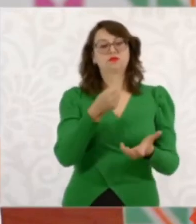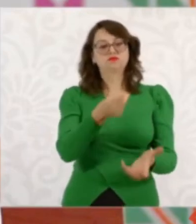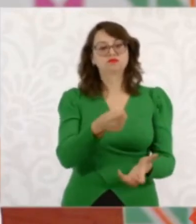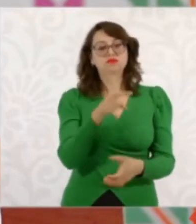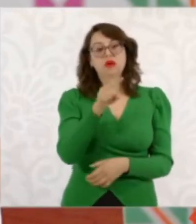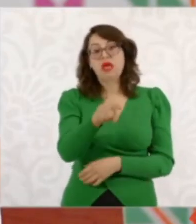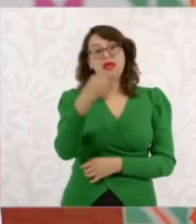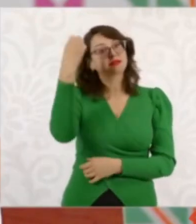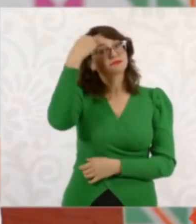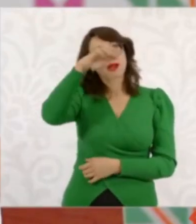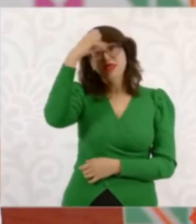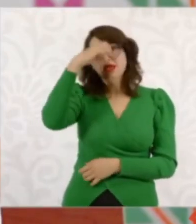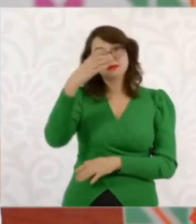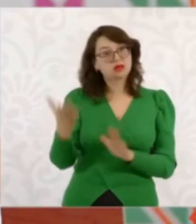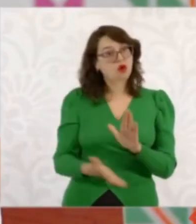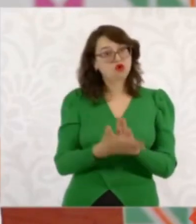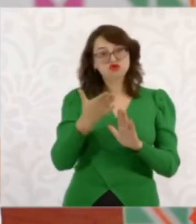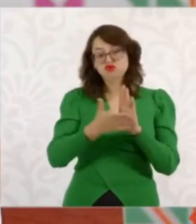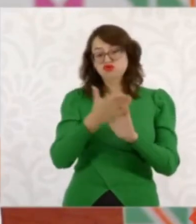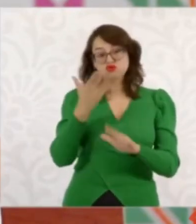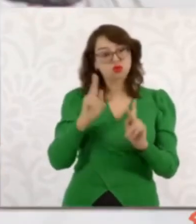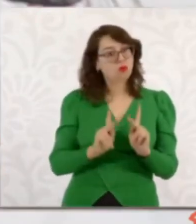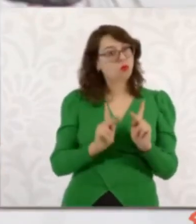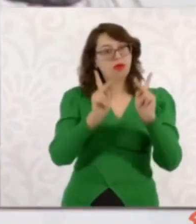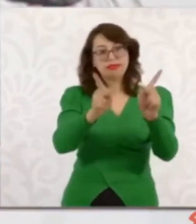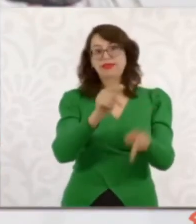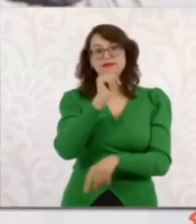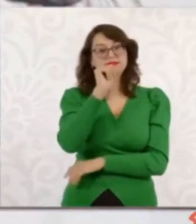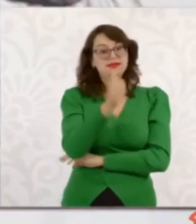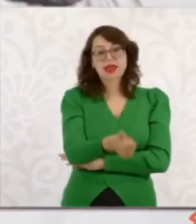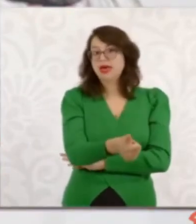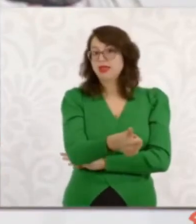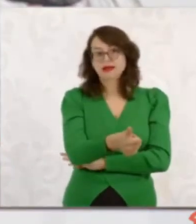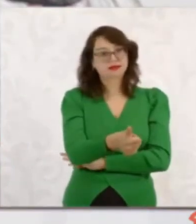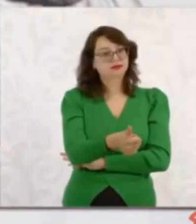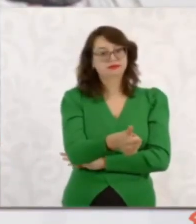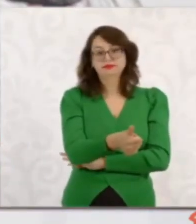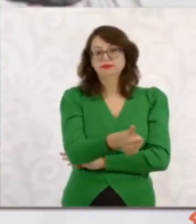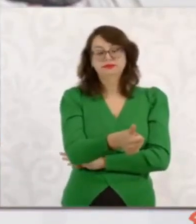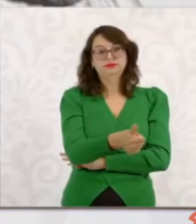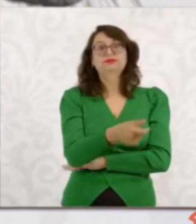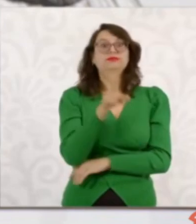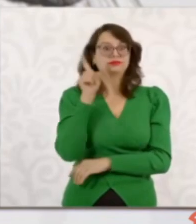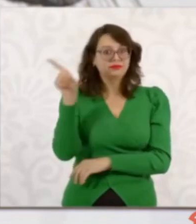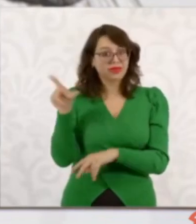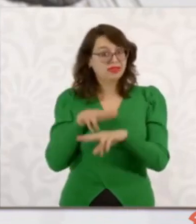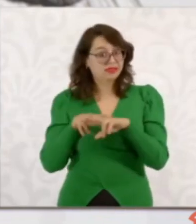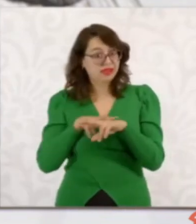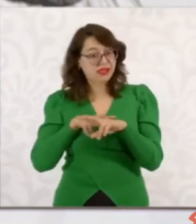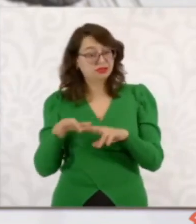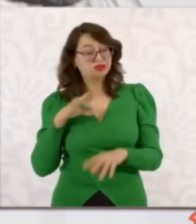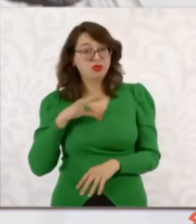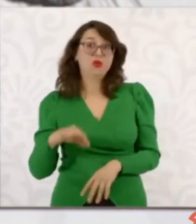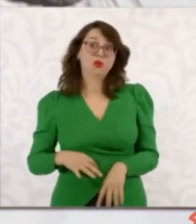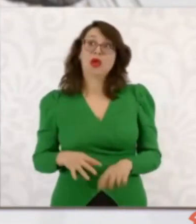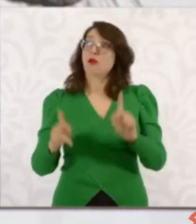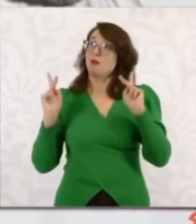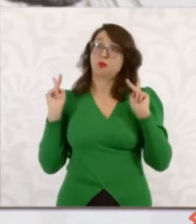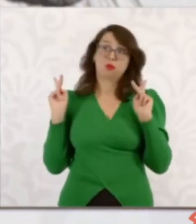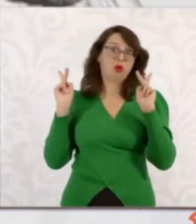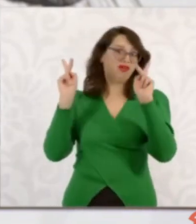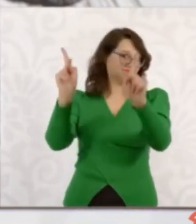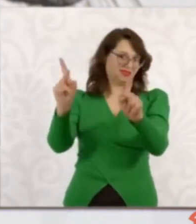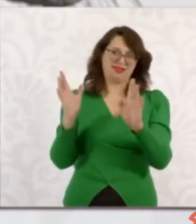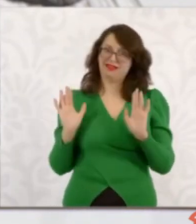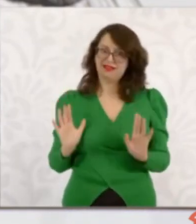tenía experiencia en construir puentes, prácticamente pues es elevado, o más bien es elevado todo el tren.